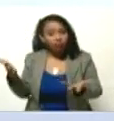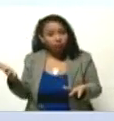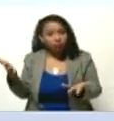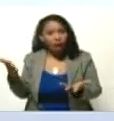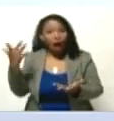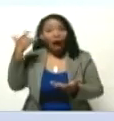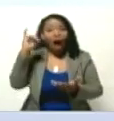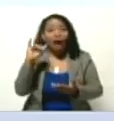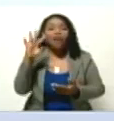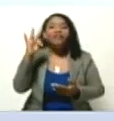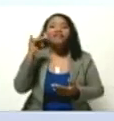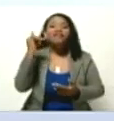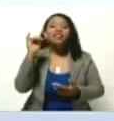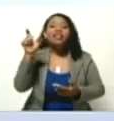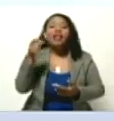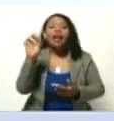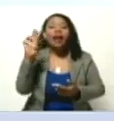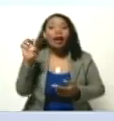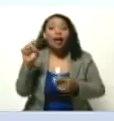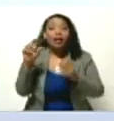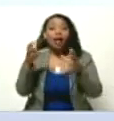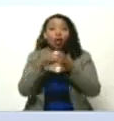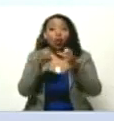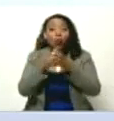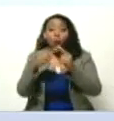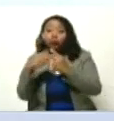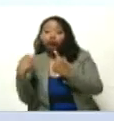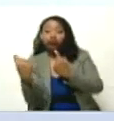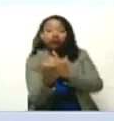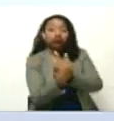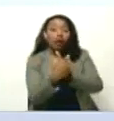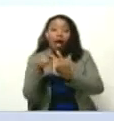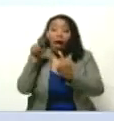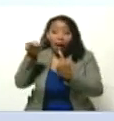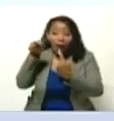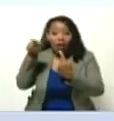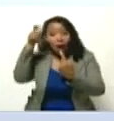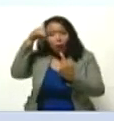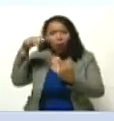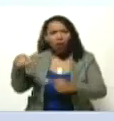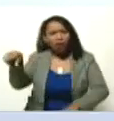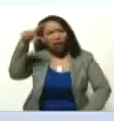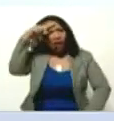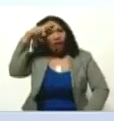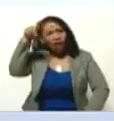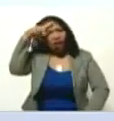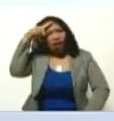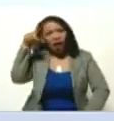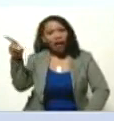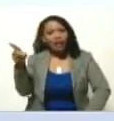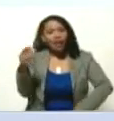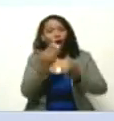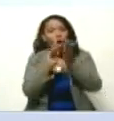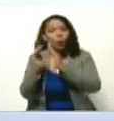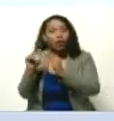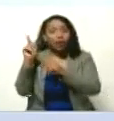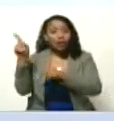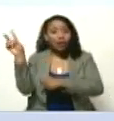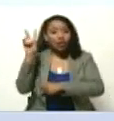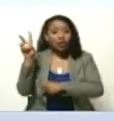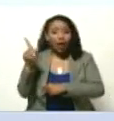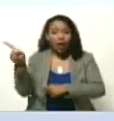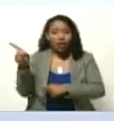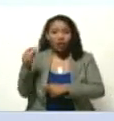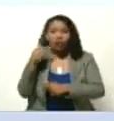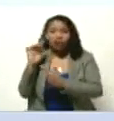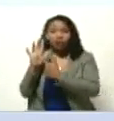tiene Figuera y el grupo que está alrededor de Figuera, y eso, ellos, el pueblo se molesta, el pueblo del Partido Comunista de Venezuela, lo han